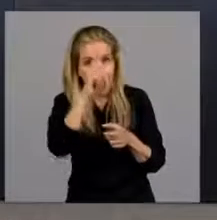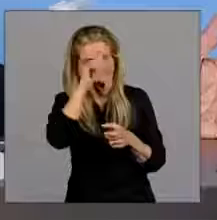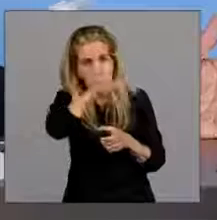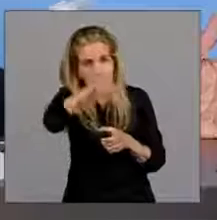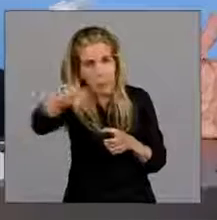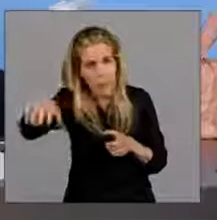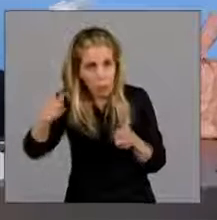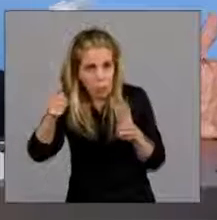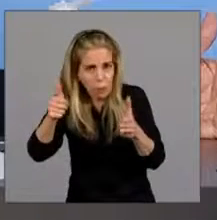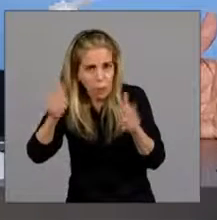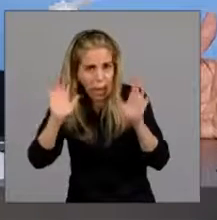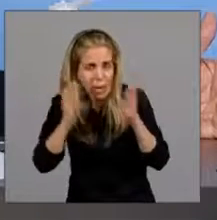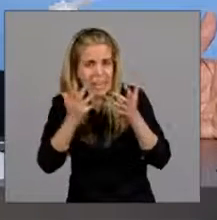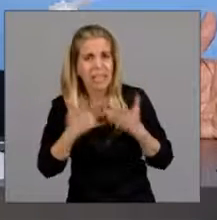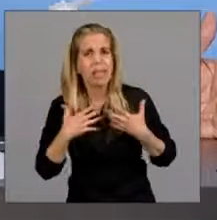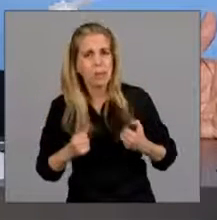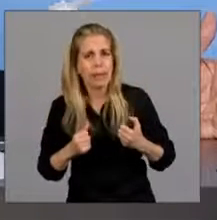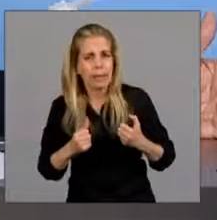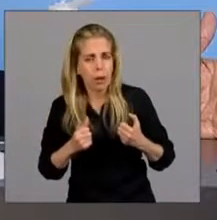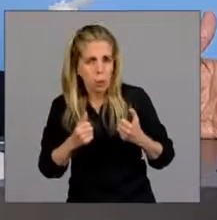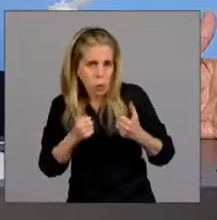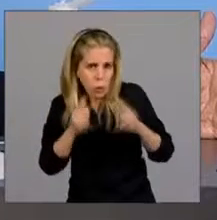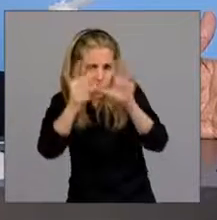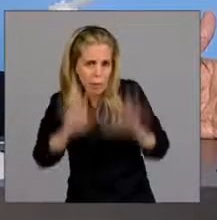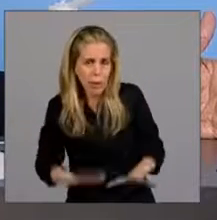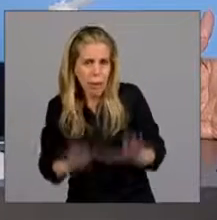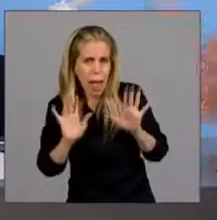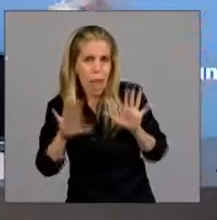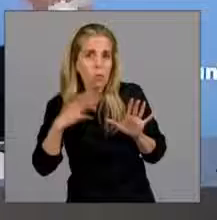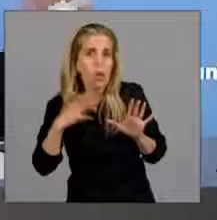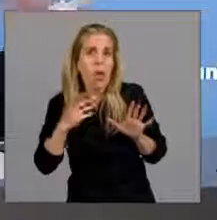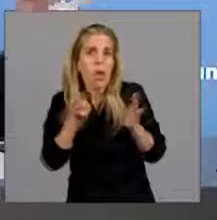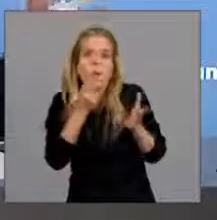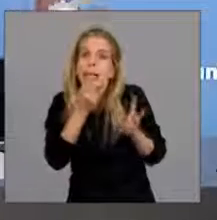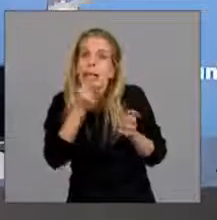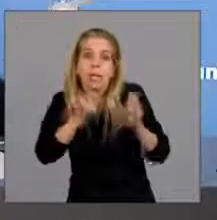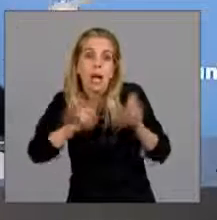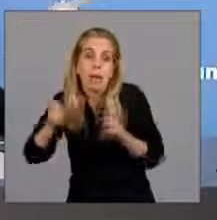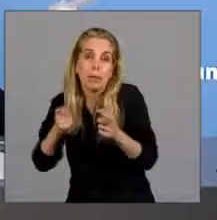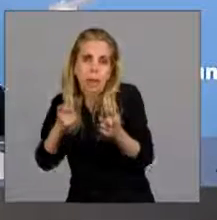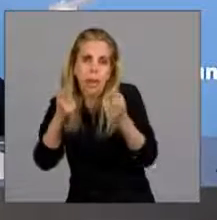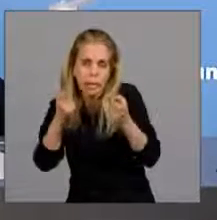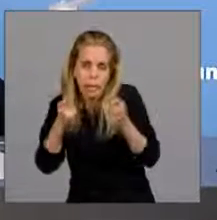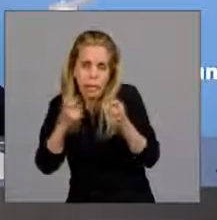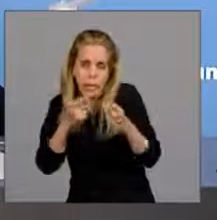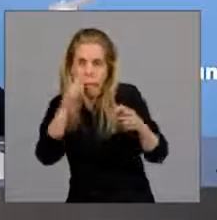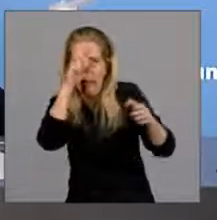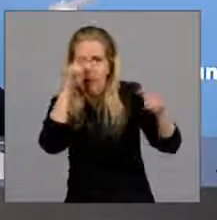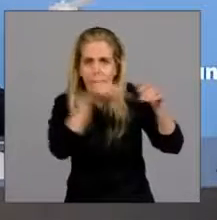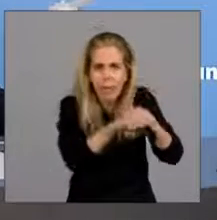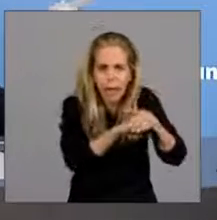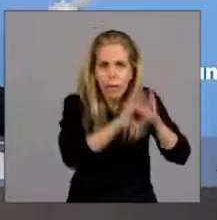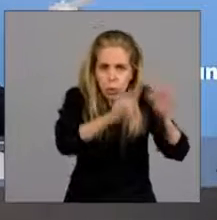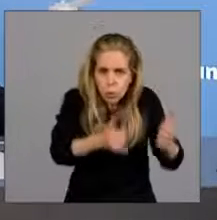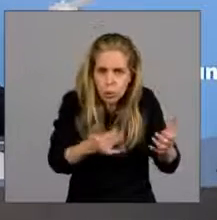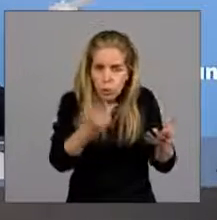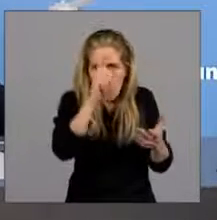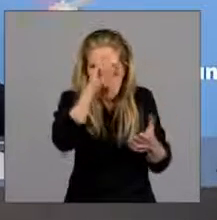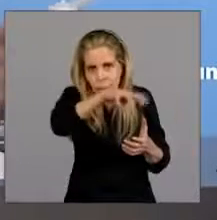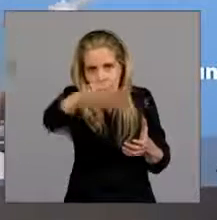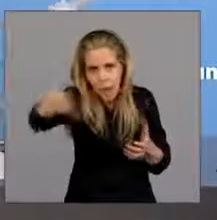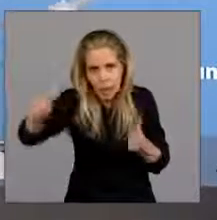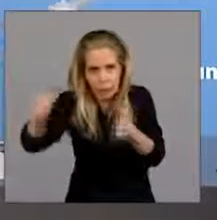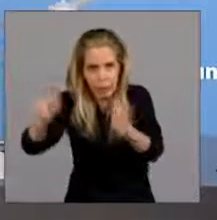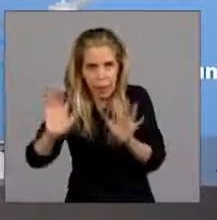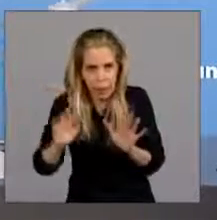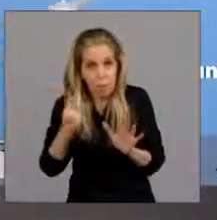el sistema está absolutamente preparado para recibir, para que cada uno reciba la atención que corresponde. Pero